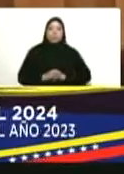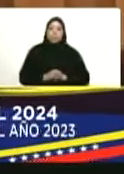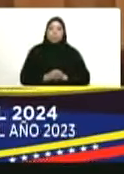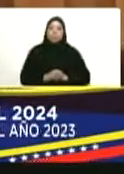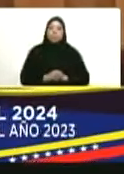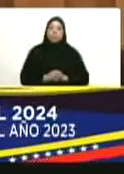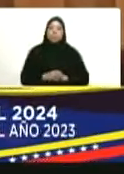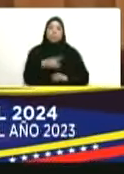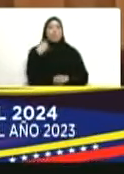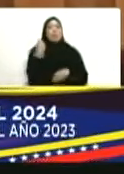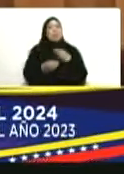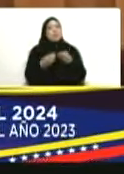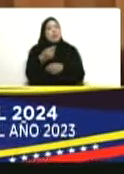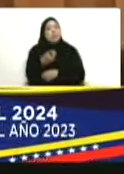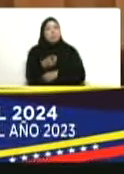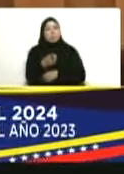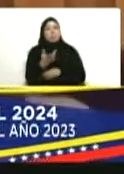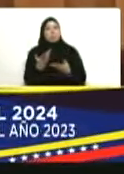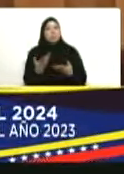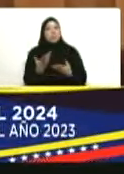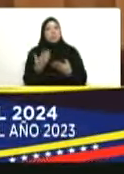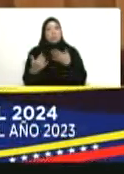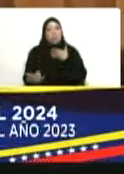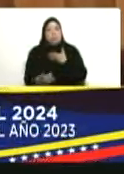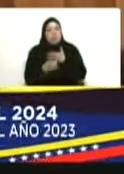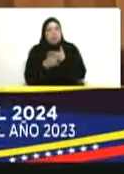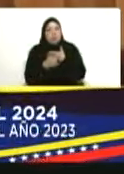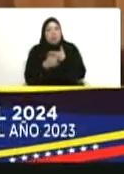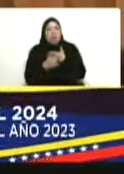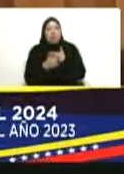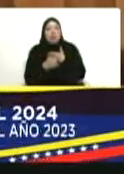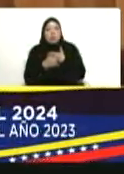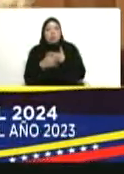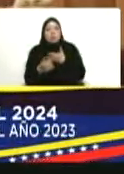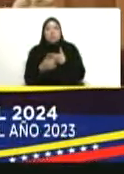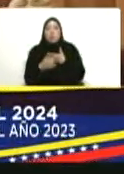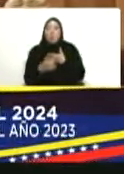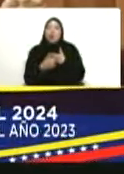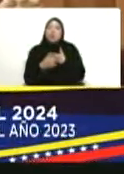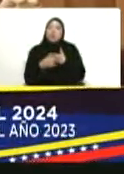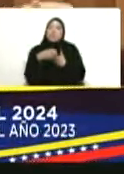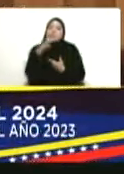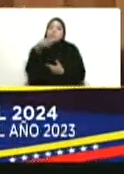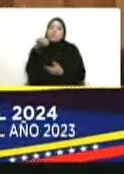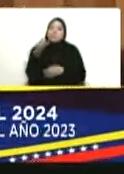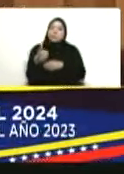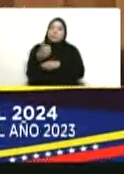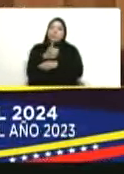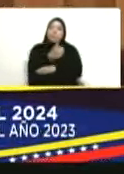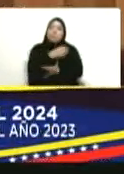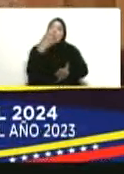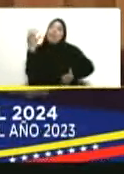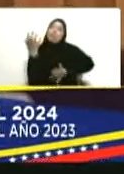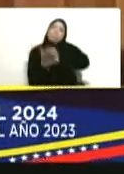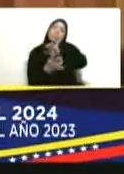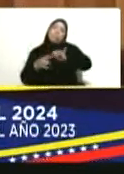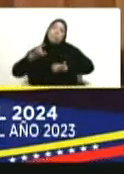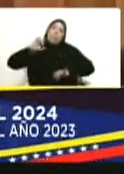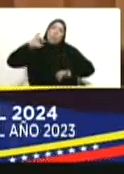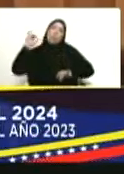¿Qué hicieron ellos? Un ataque terrorista contra la sede del CNE en Guarena y quemaron